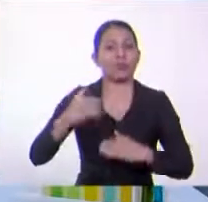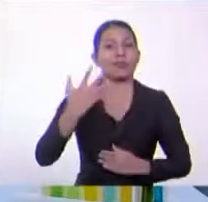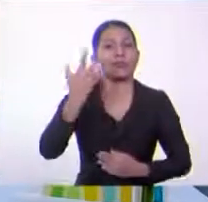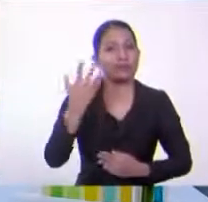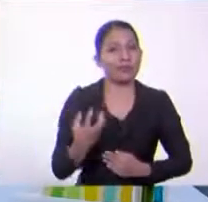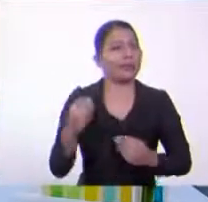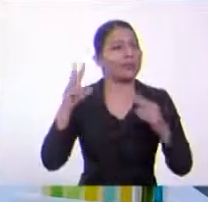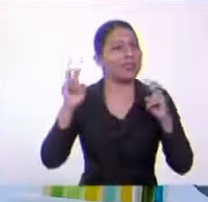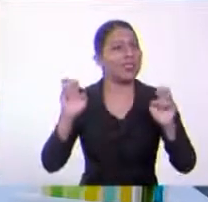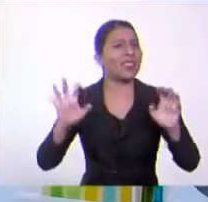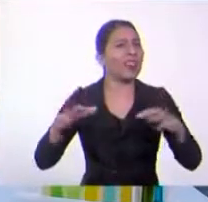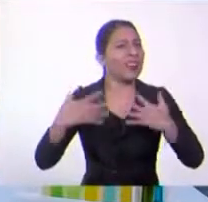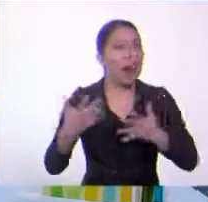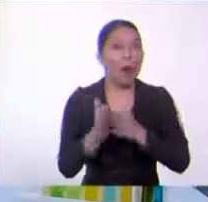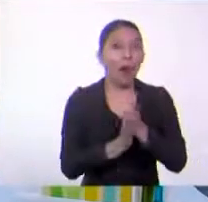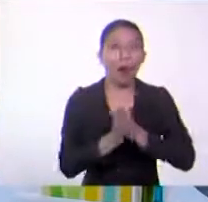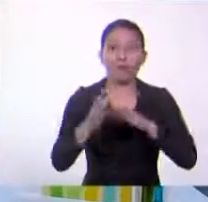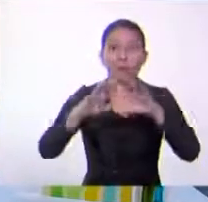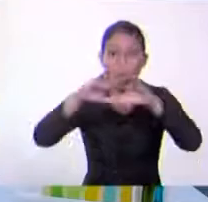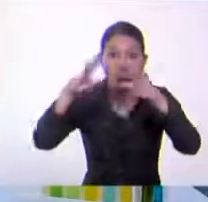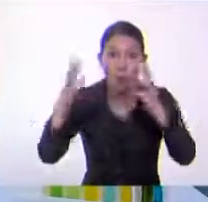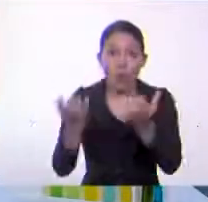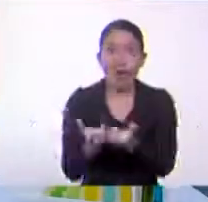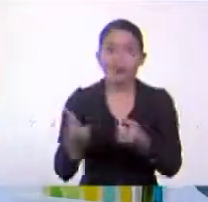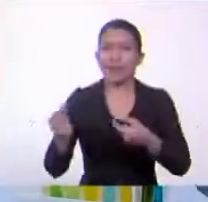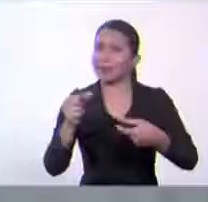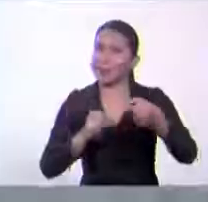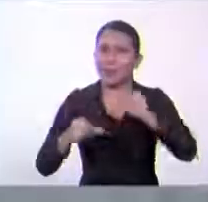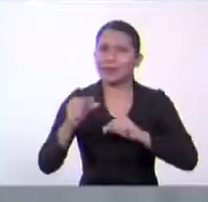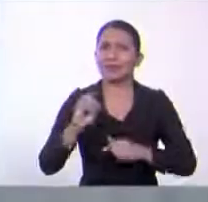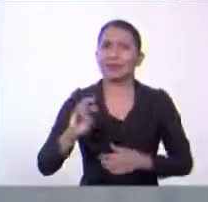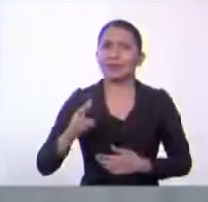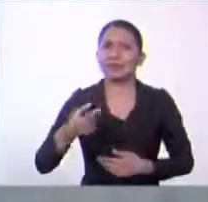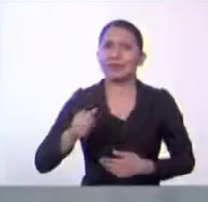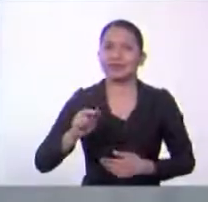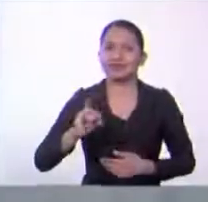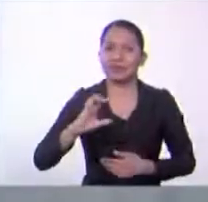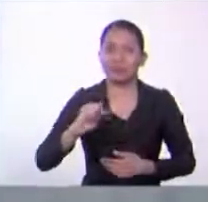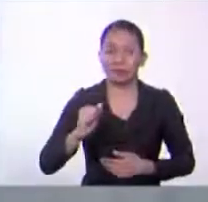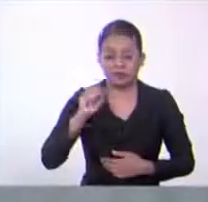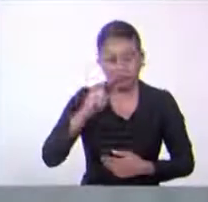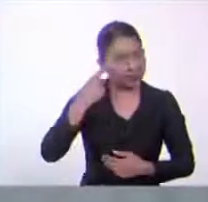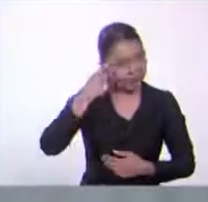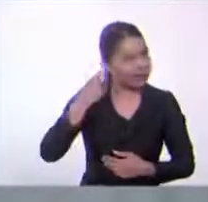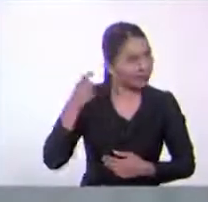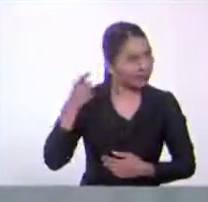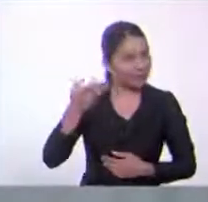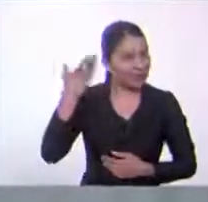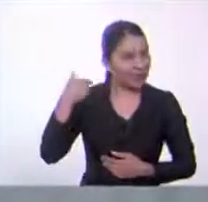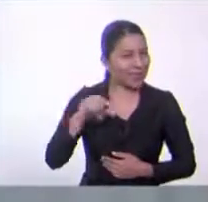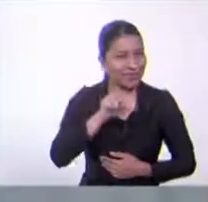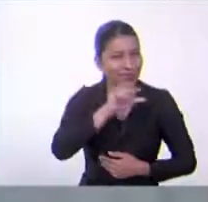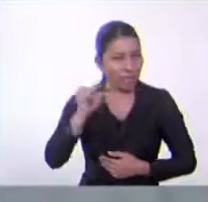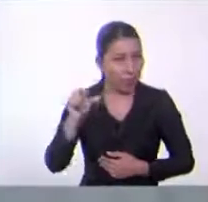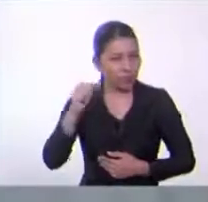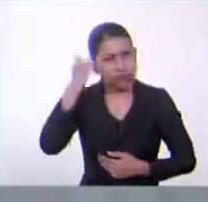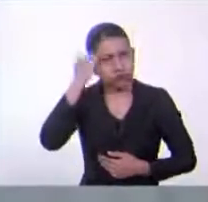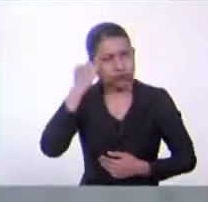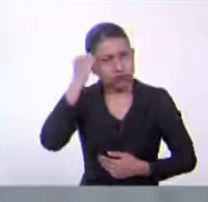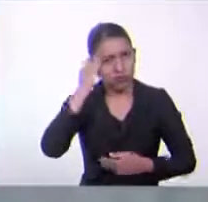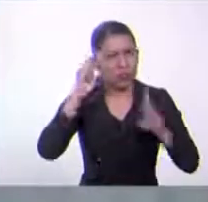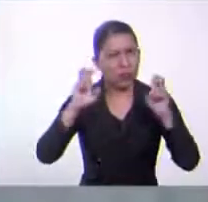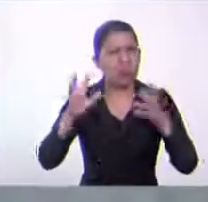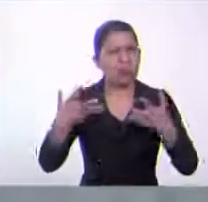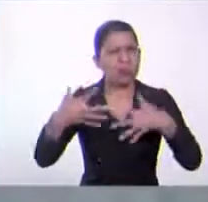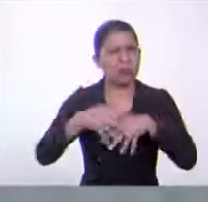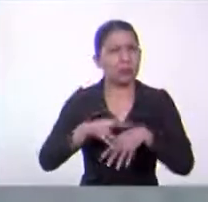a ver más del maravilloso mundo de la química orgánica. Si se recuerdan, la semana pasada aprendimos